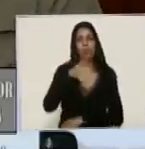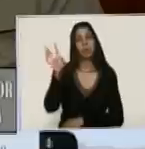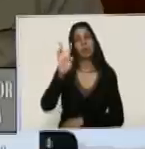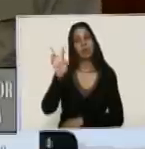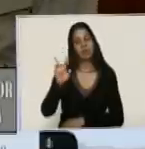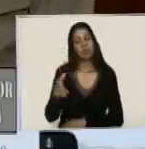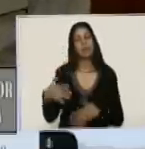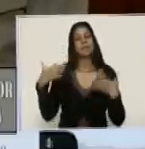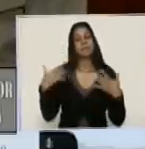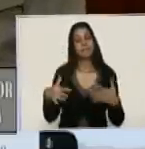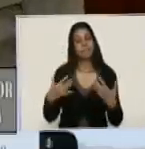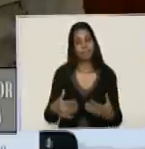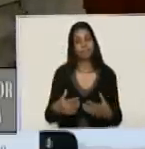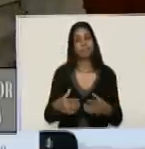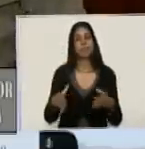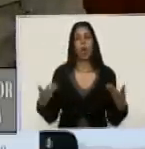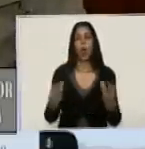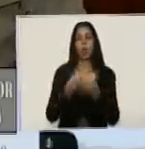Una gran campaña. Mire,